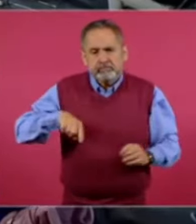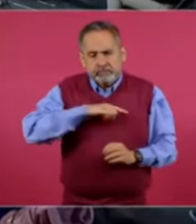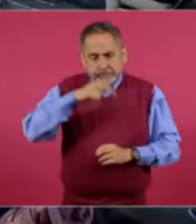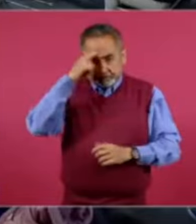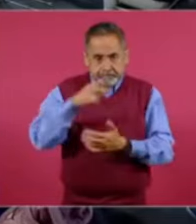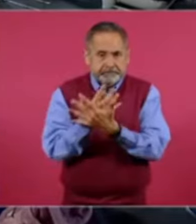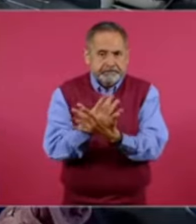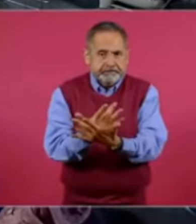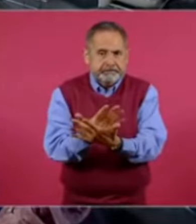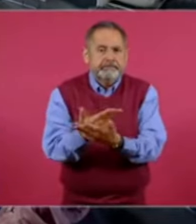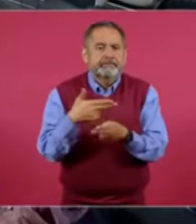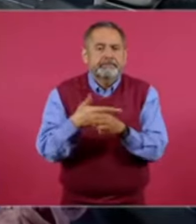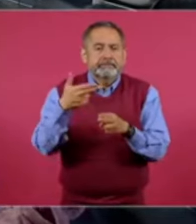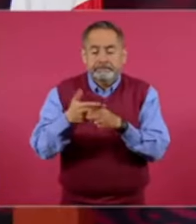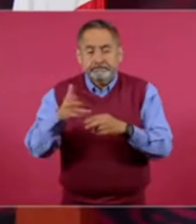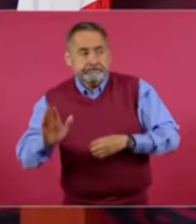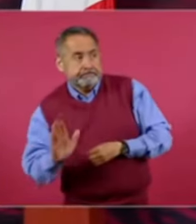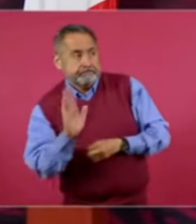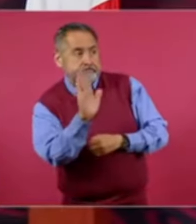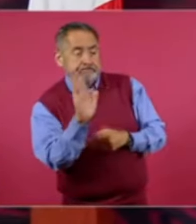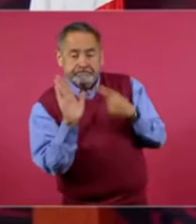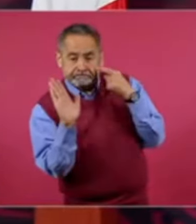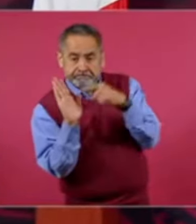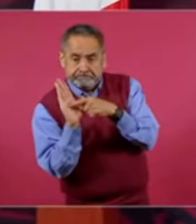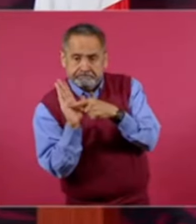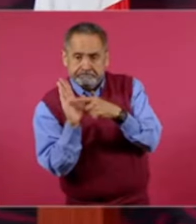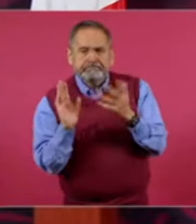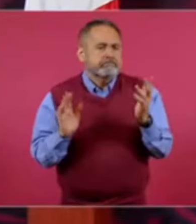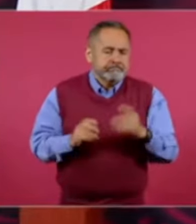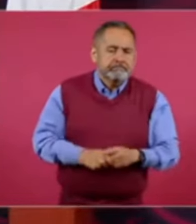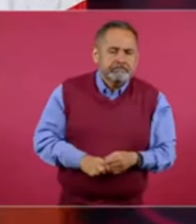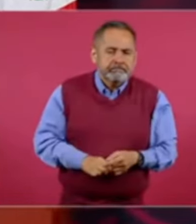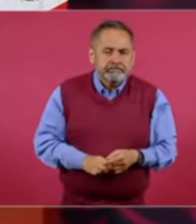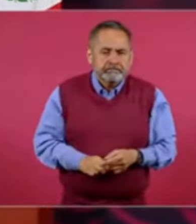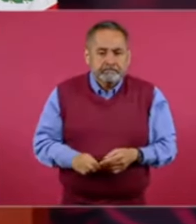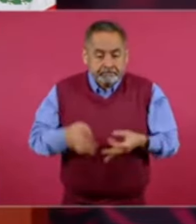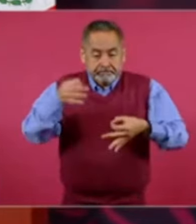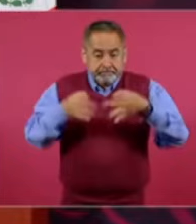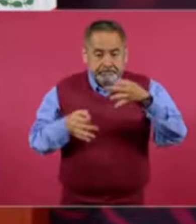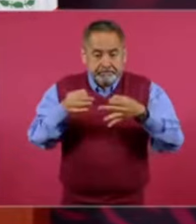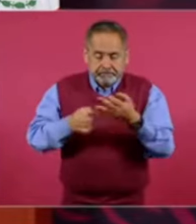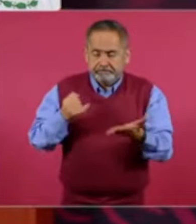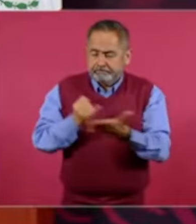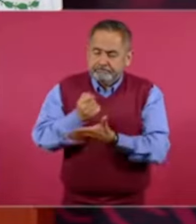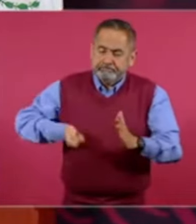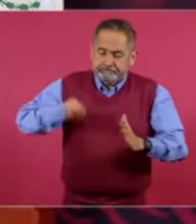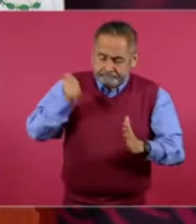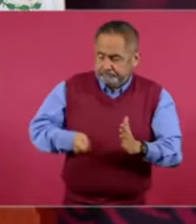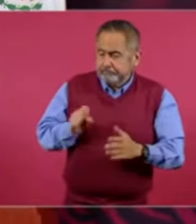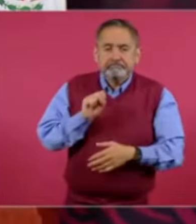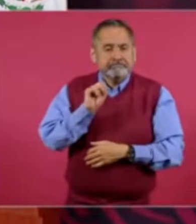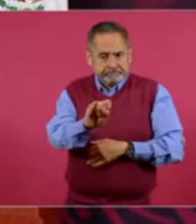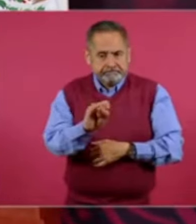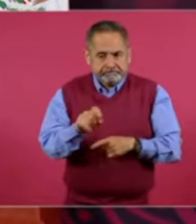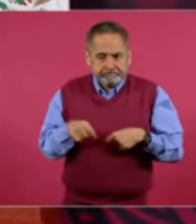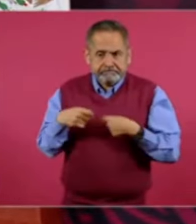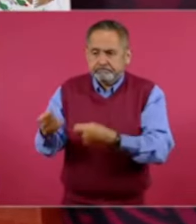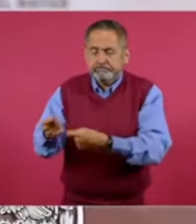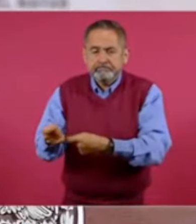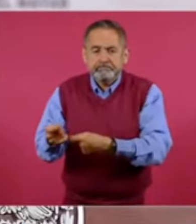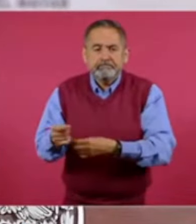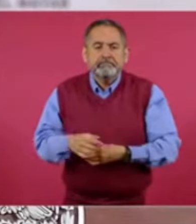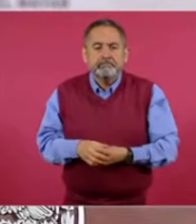a que se den a conocer las actas, porque al parecer resuelve el tribunal y le pide